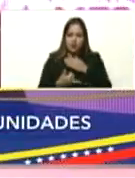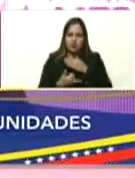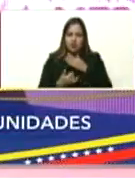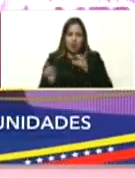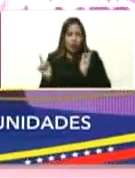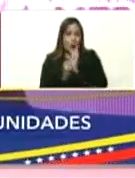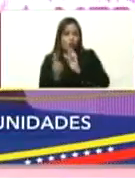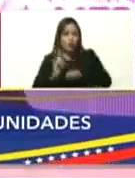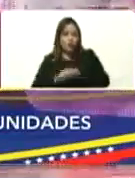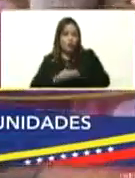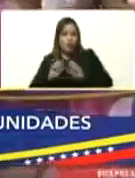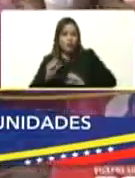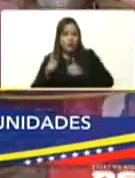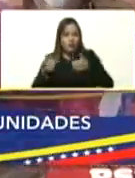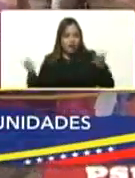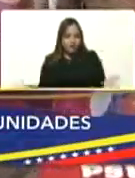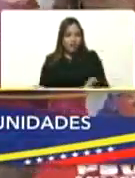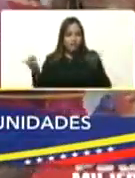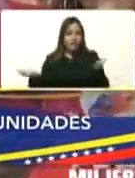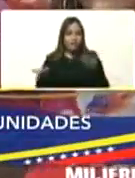pronto.